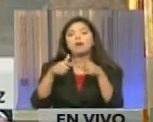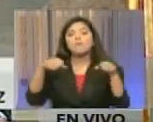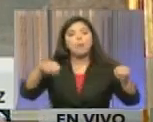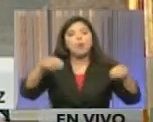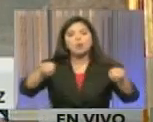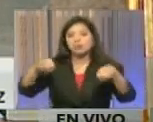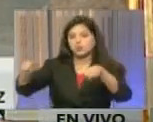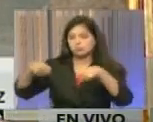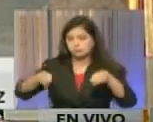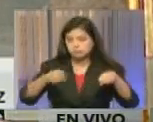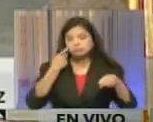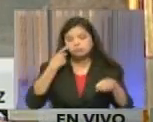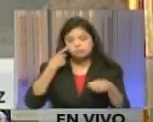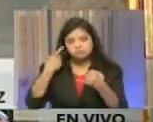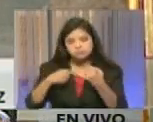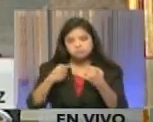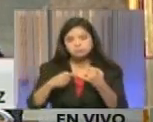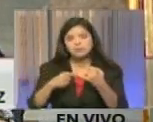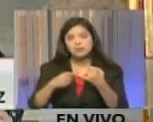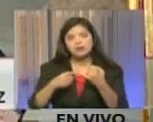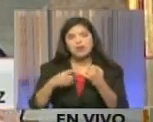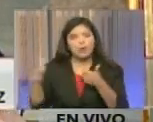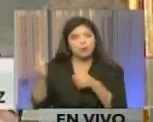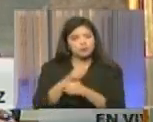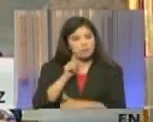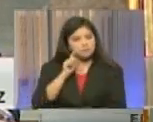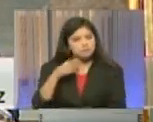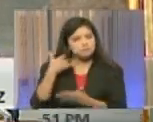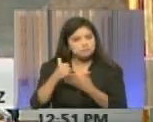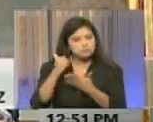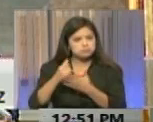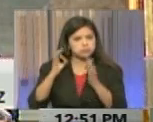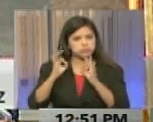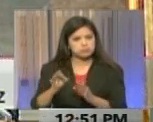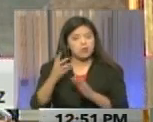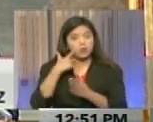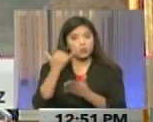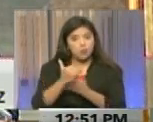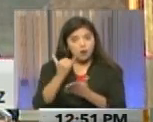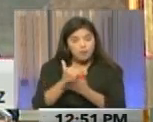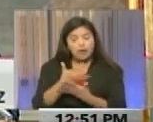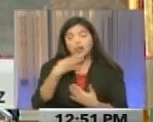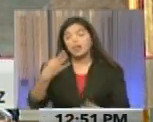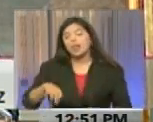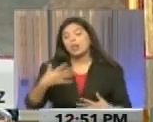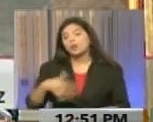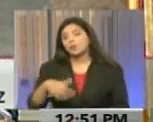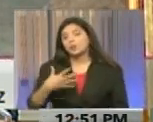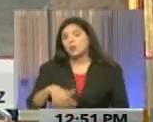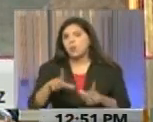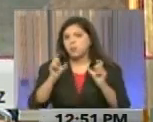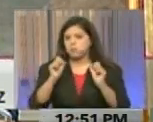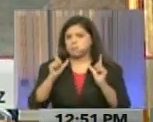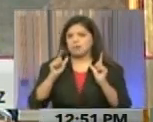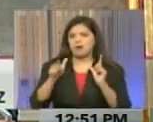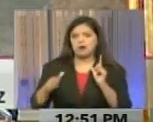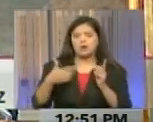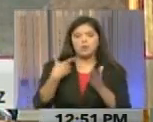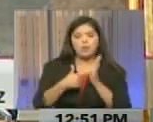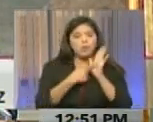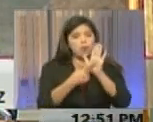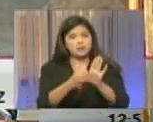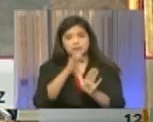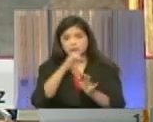motorizado. Estamos encontrando evidencias verdaderamente reveladoras,